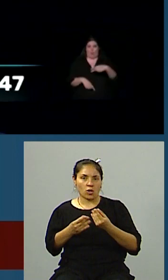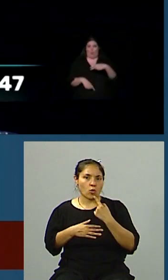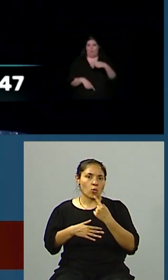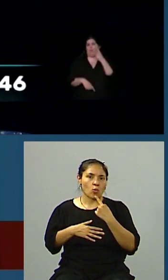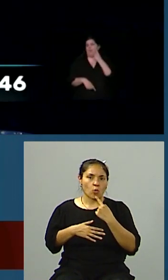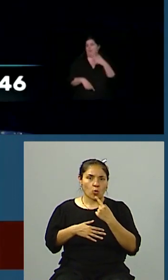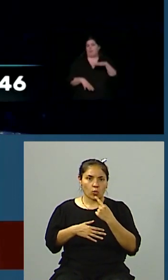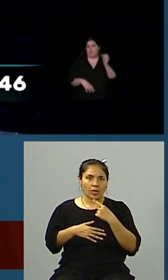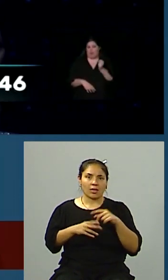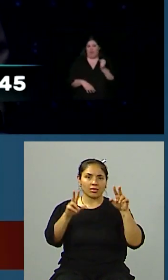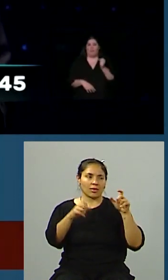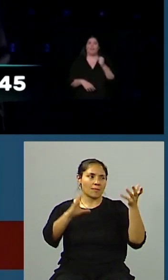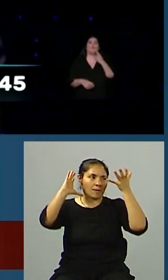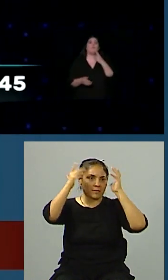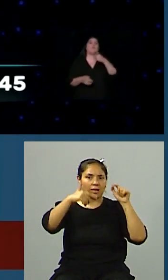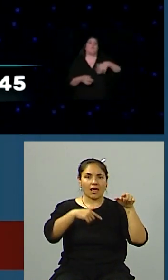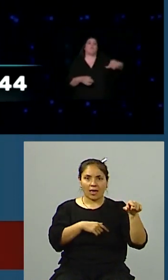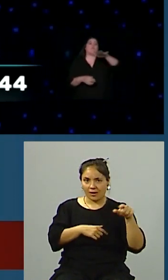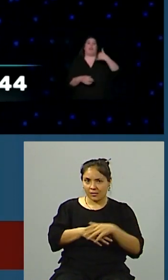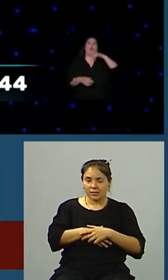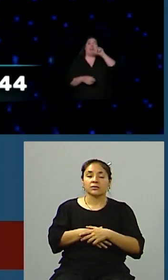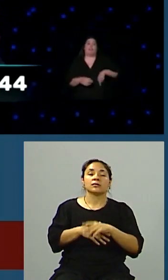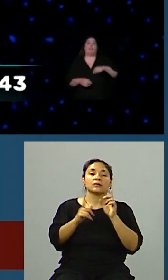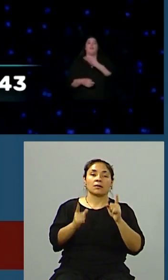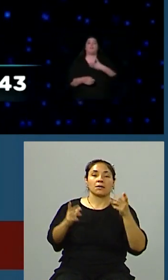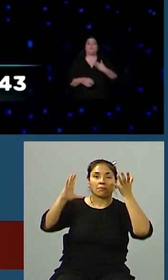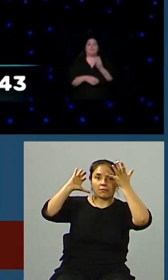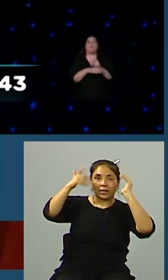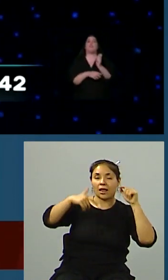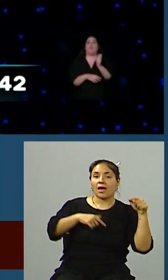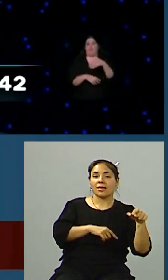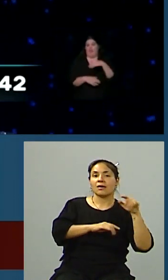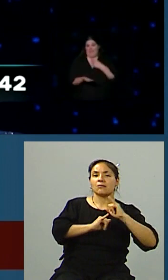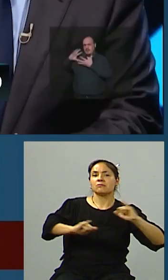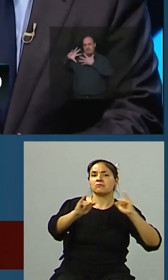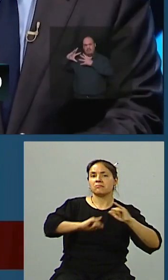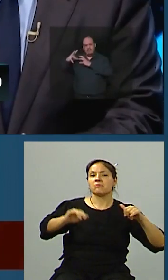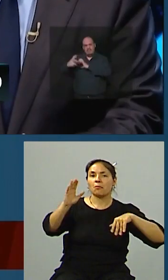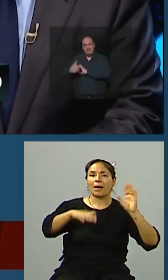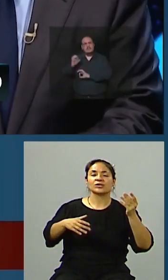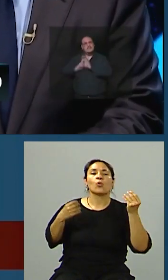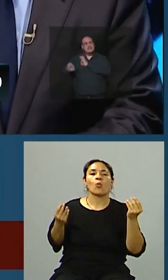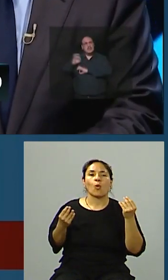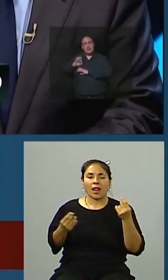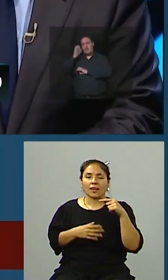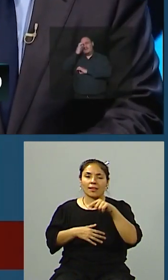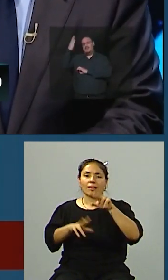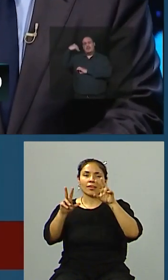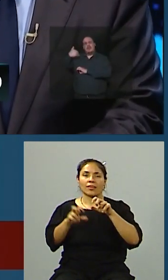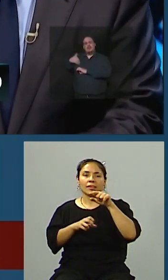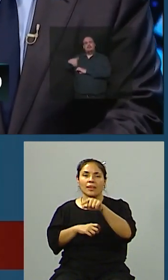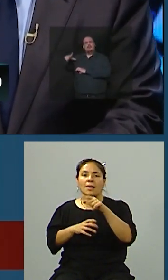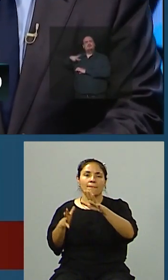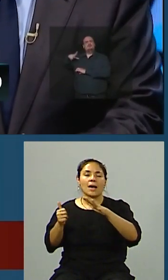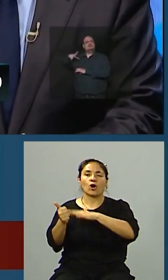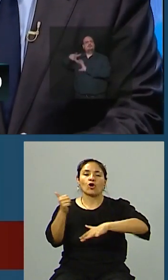opositores en relación a Milei. Y Milei está tratando de poner el foco en la coyuntura, en el contexto, en la realidad económica, ¿no? Tratando de despertar